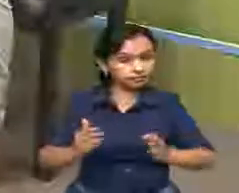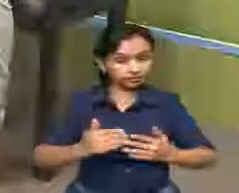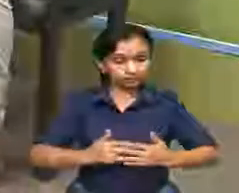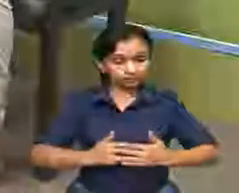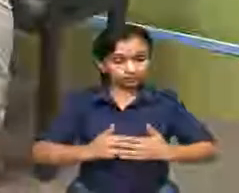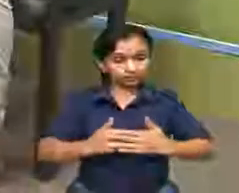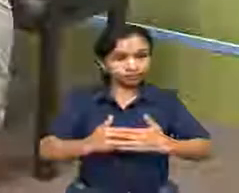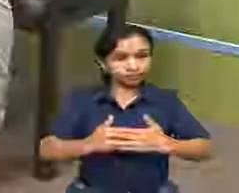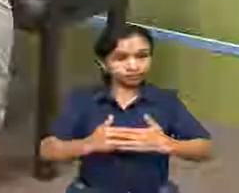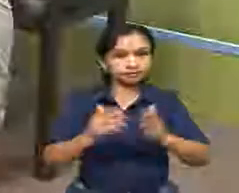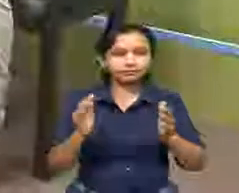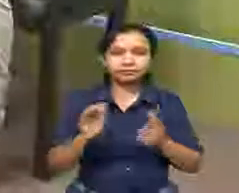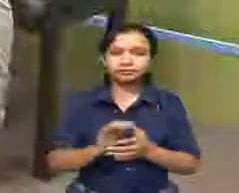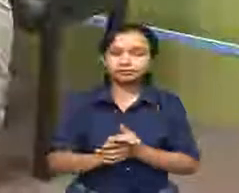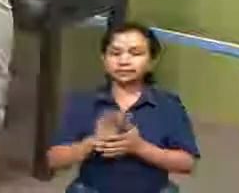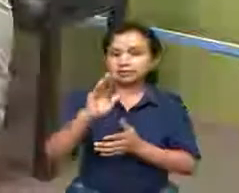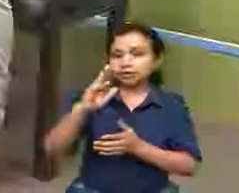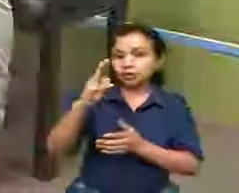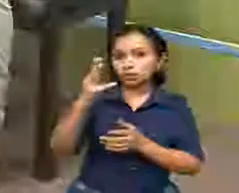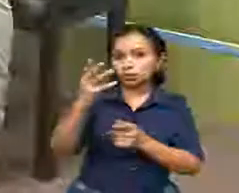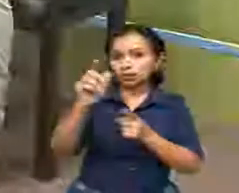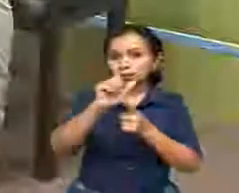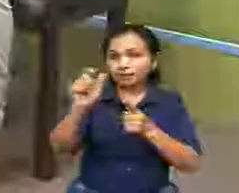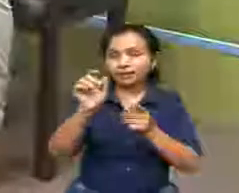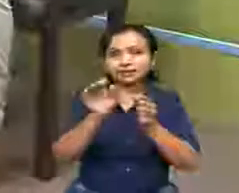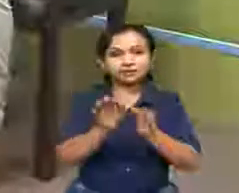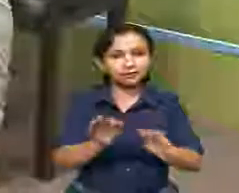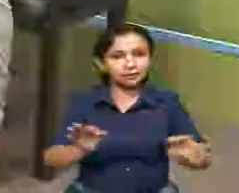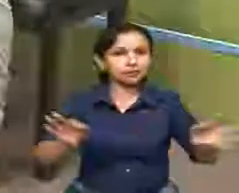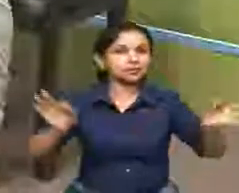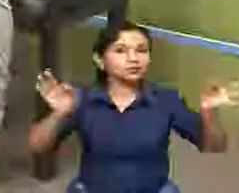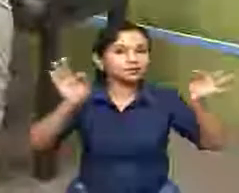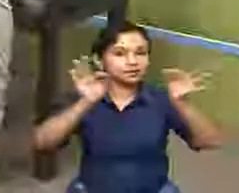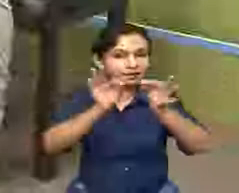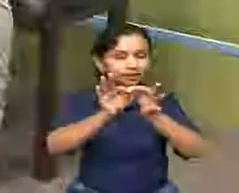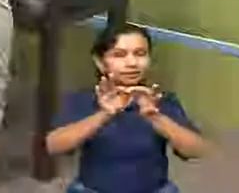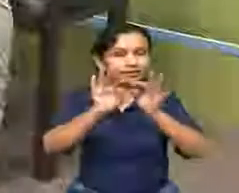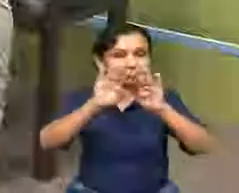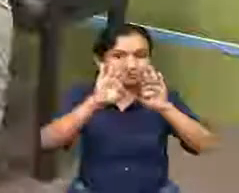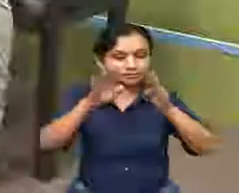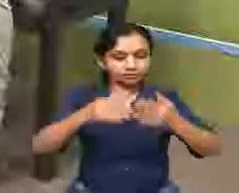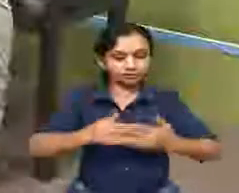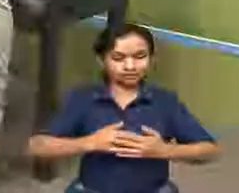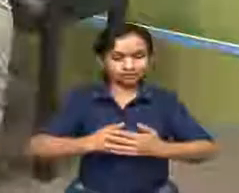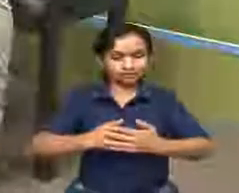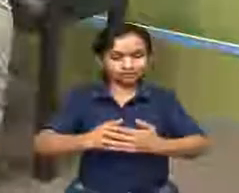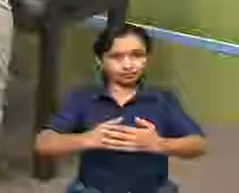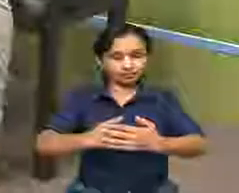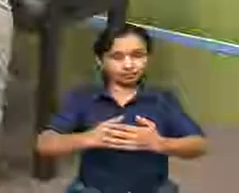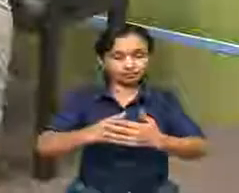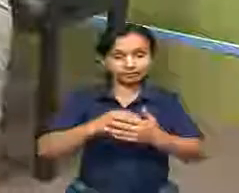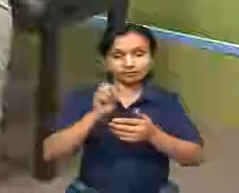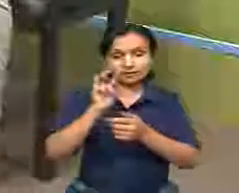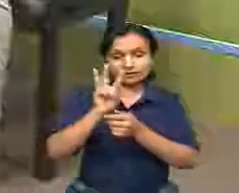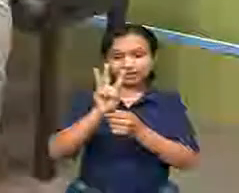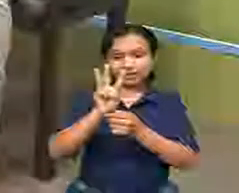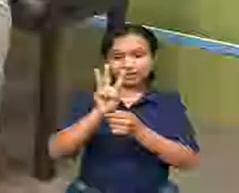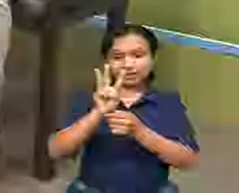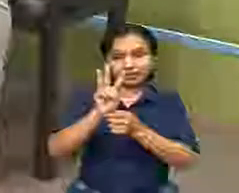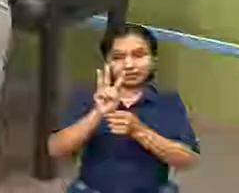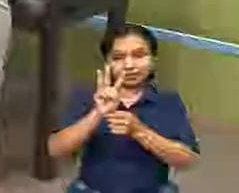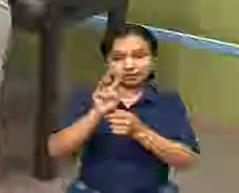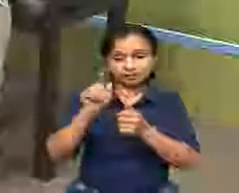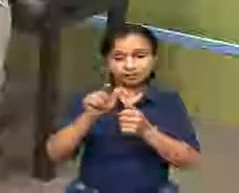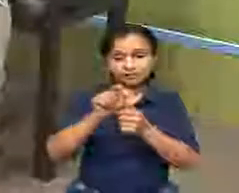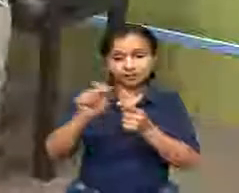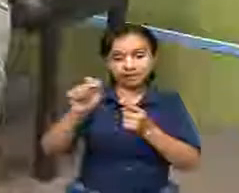embarazada? Bueno, los 9 meses son importantes, ¿verdad?, alimentarnos bien, pero los primeros 3 meses es muy